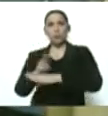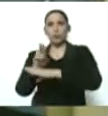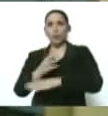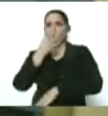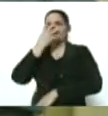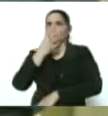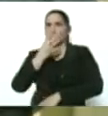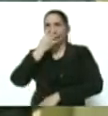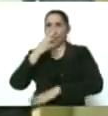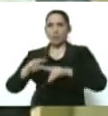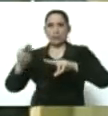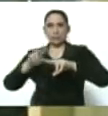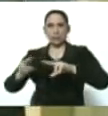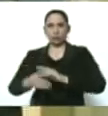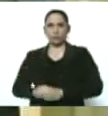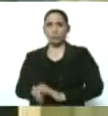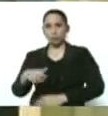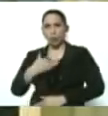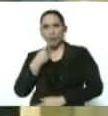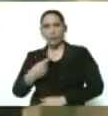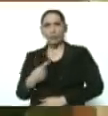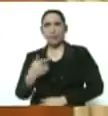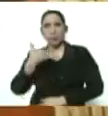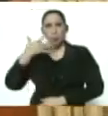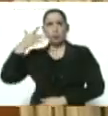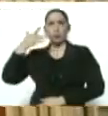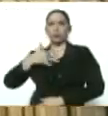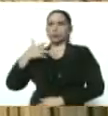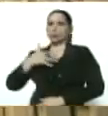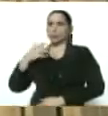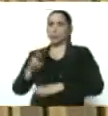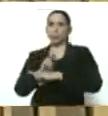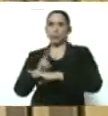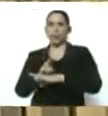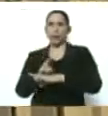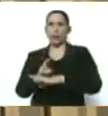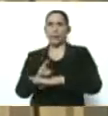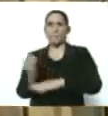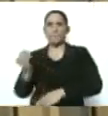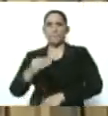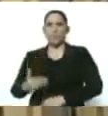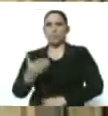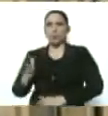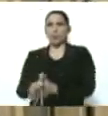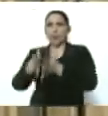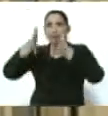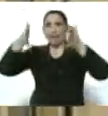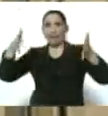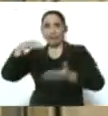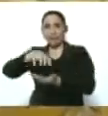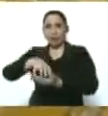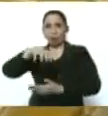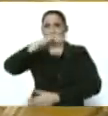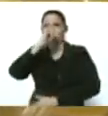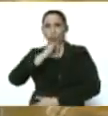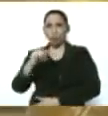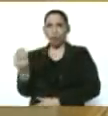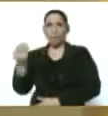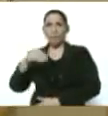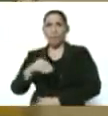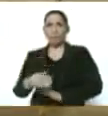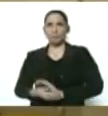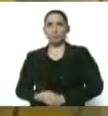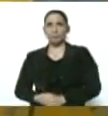intensivos pediátrica. Puedo decir con mucho orgullo, presidente, que es la unidad de cuidados intensivos más importante y más grande del estado Zulia, con mayor